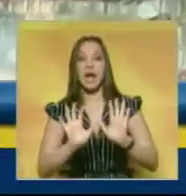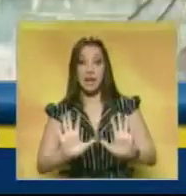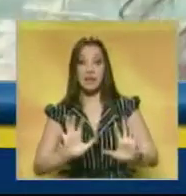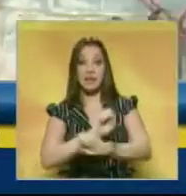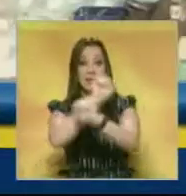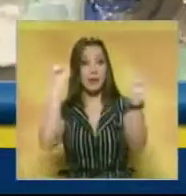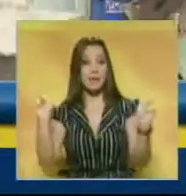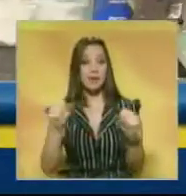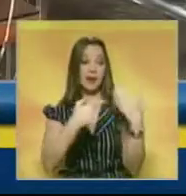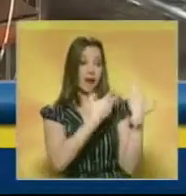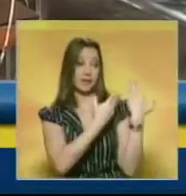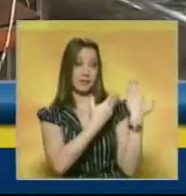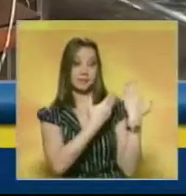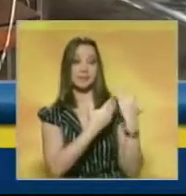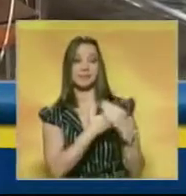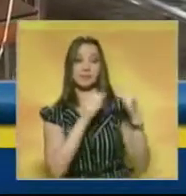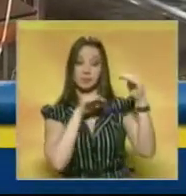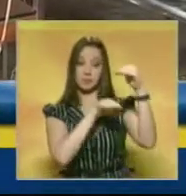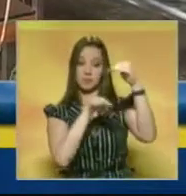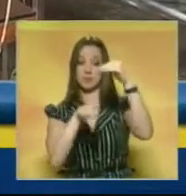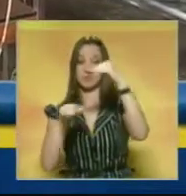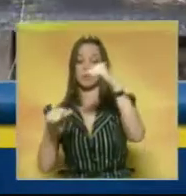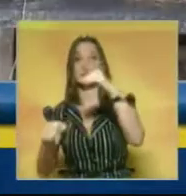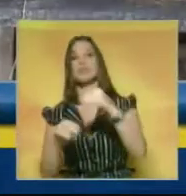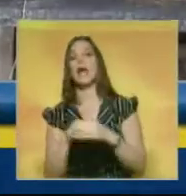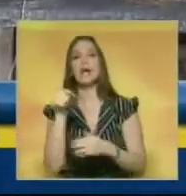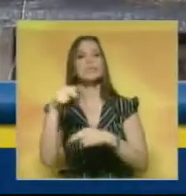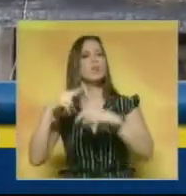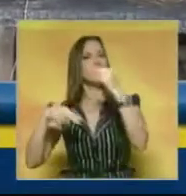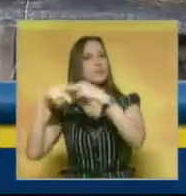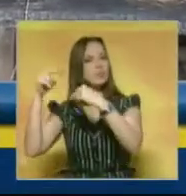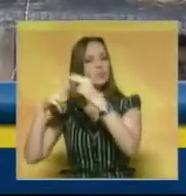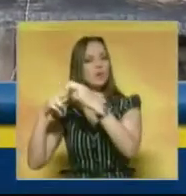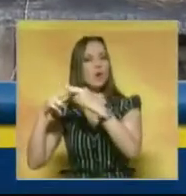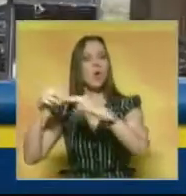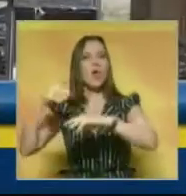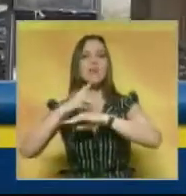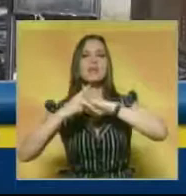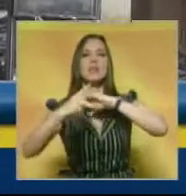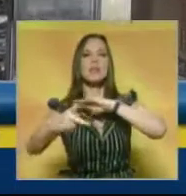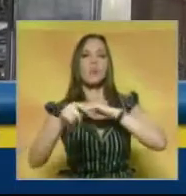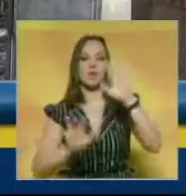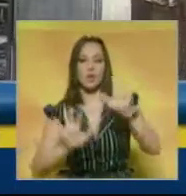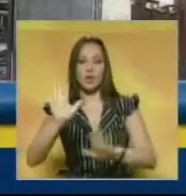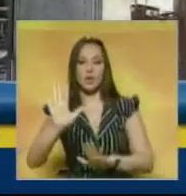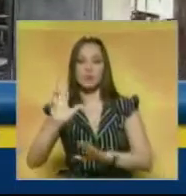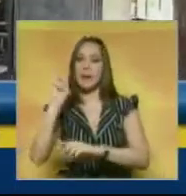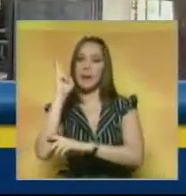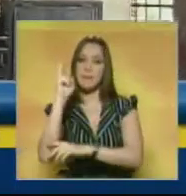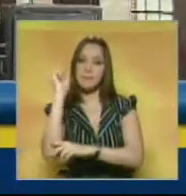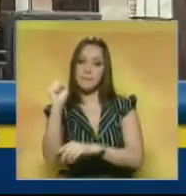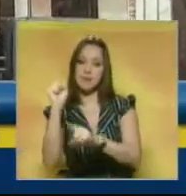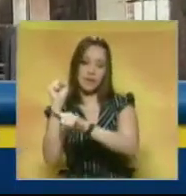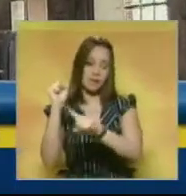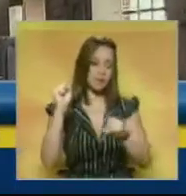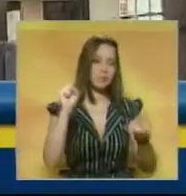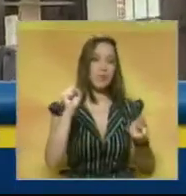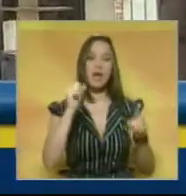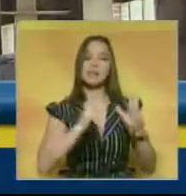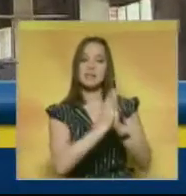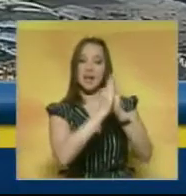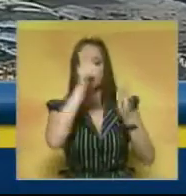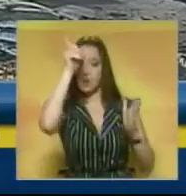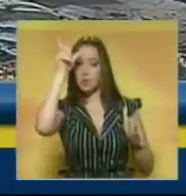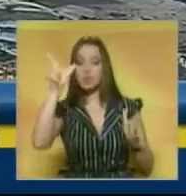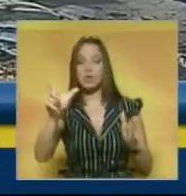la mañana en este depósito de materiales y herramientas de construcción, en el kilómetro 15 de la carretera Petare-Santa Lucía, a la altura del